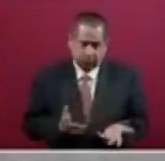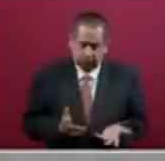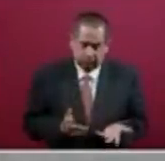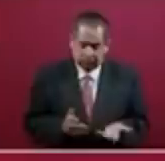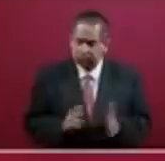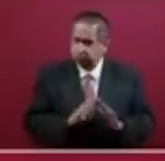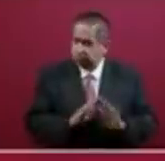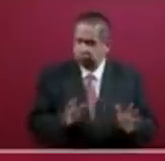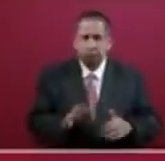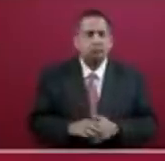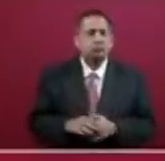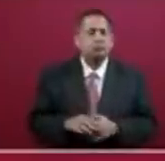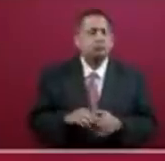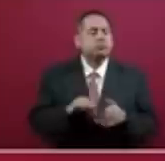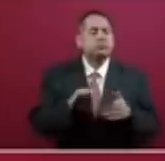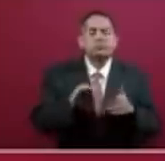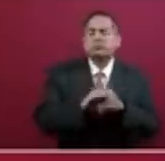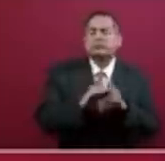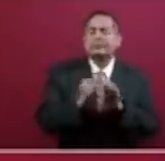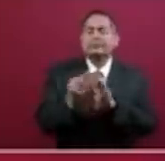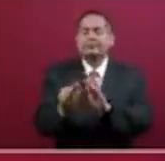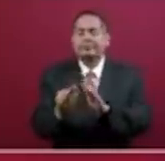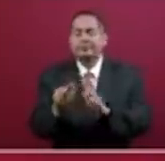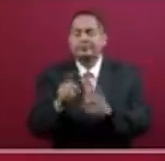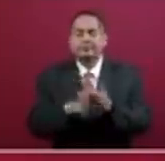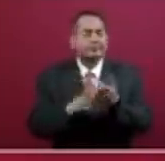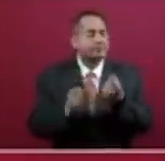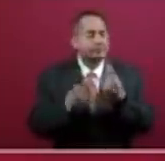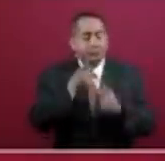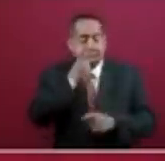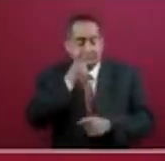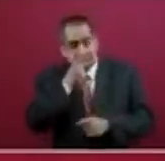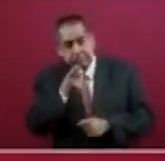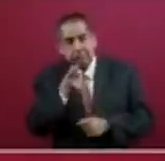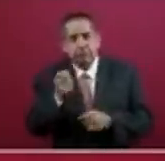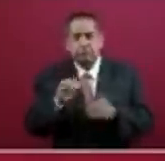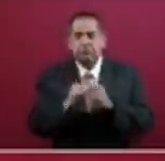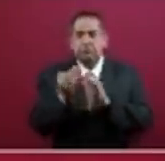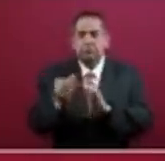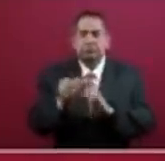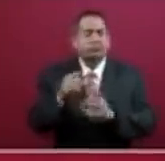Está muy cerca, algunos sostienen incluso que